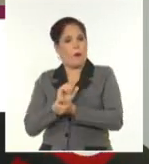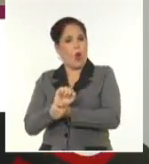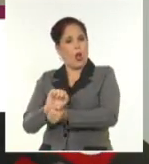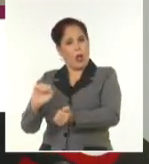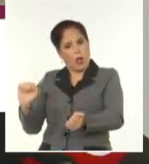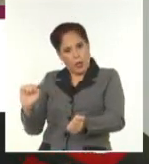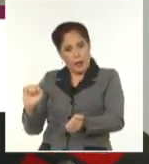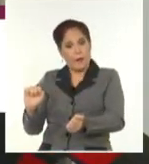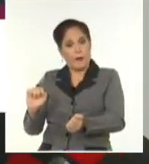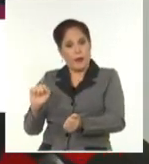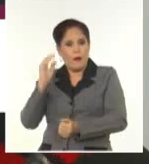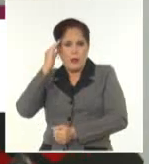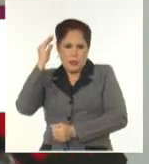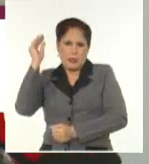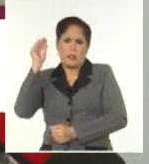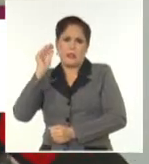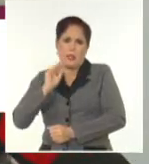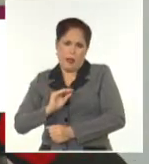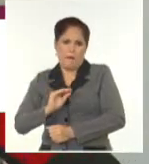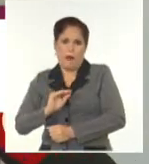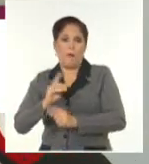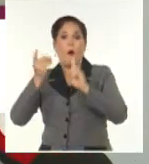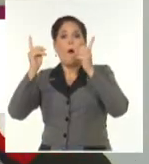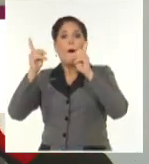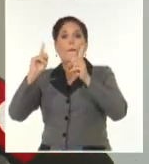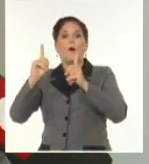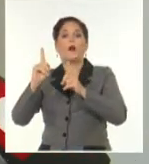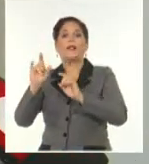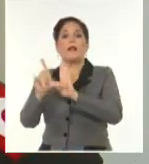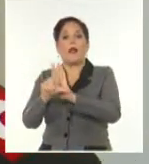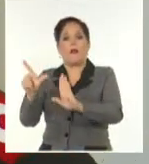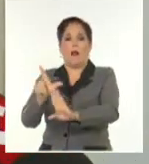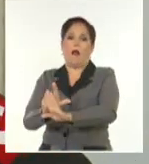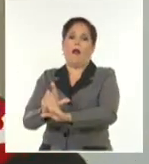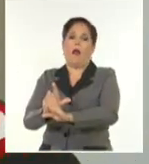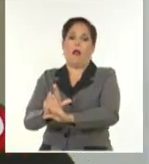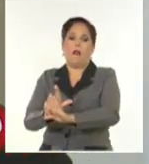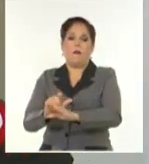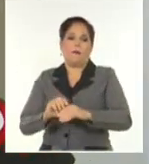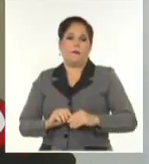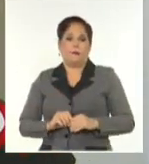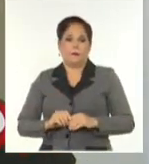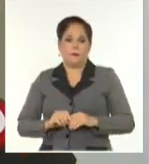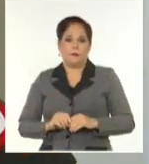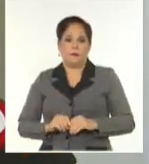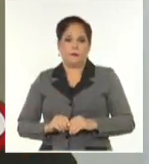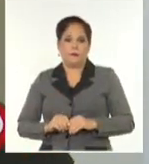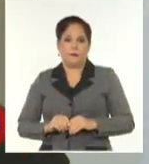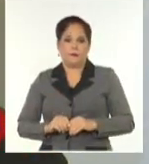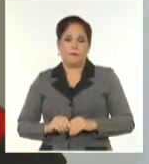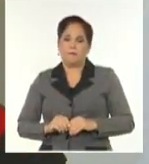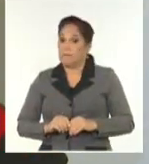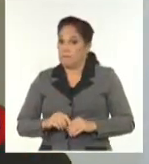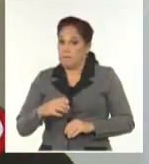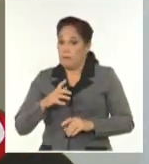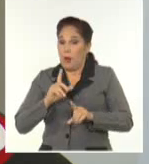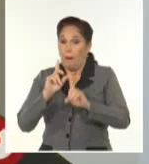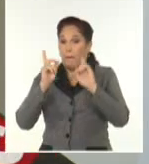puede denominarla como una política ilegal e inhumana, que está orientada